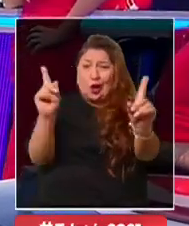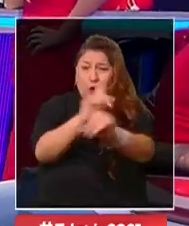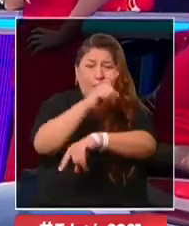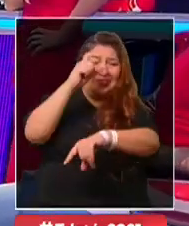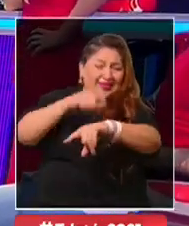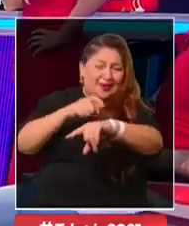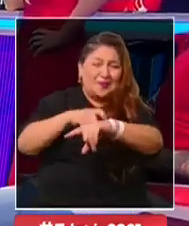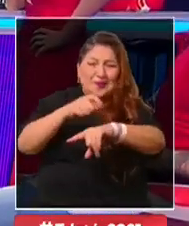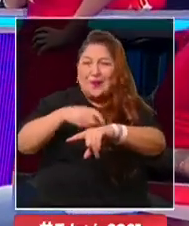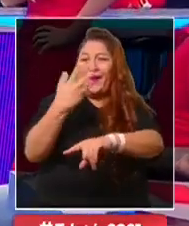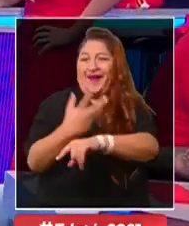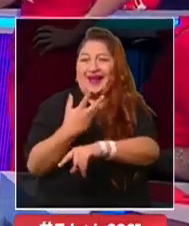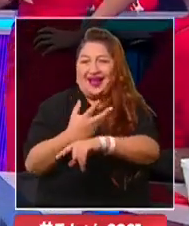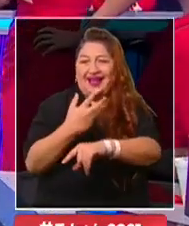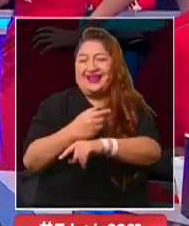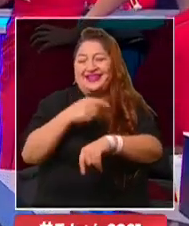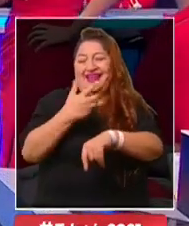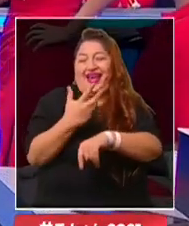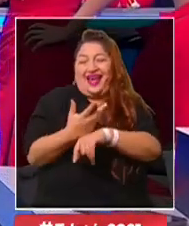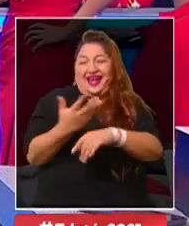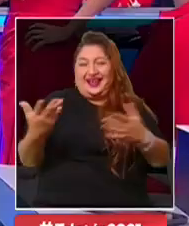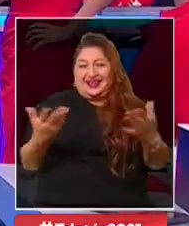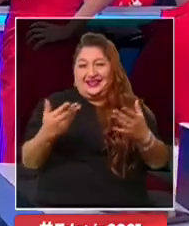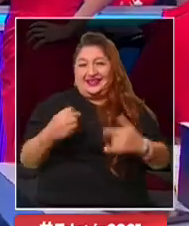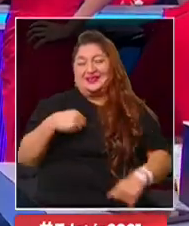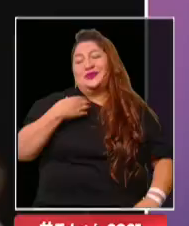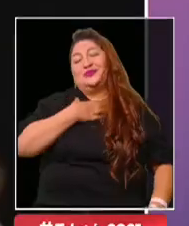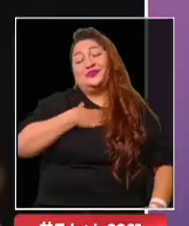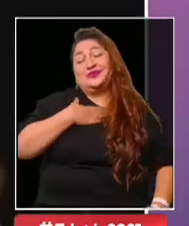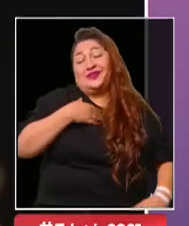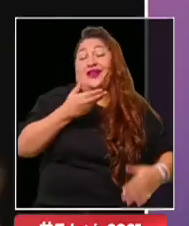Tenemos todo el tiempo del mundo. Hasta puede cantar. Yo te quiero decir... Es más, me gustaría...